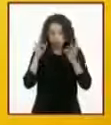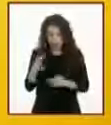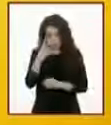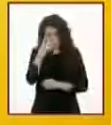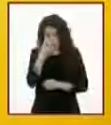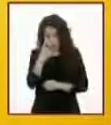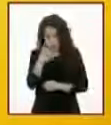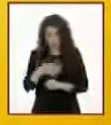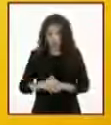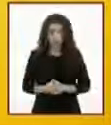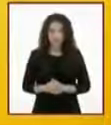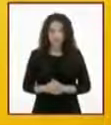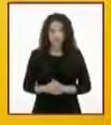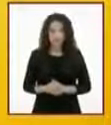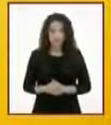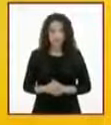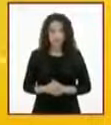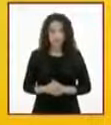de la carta.